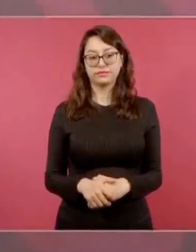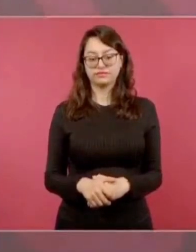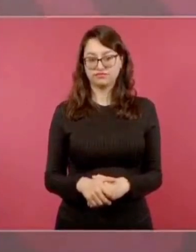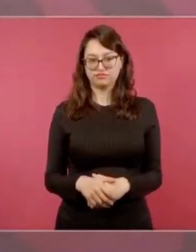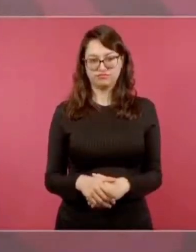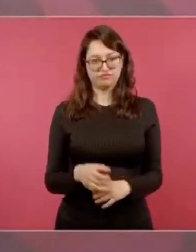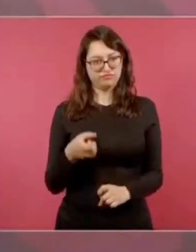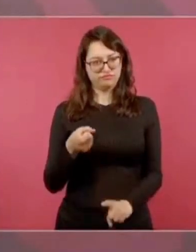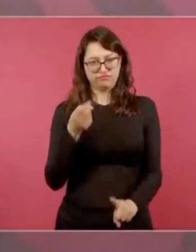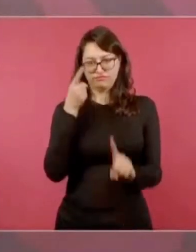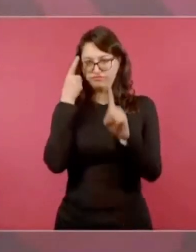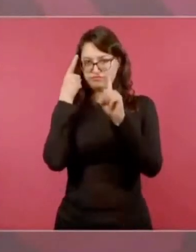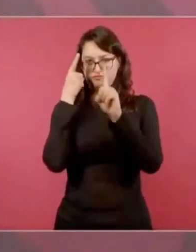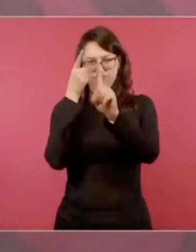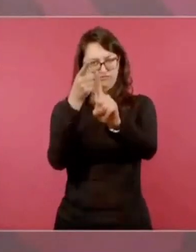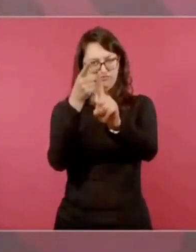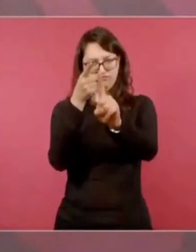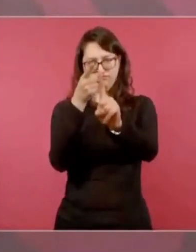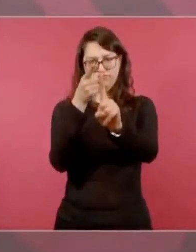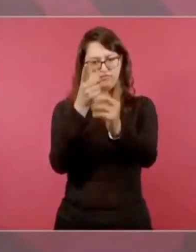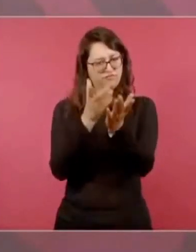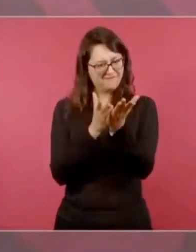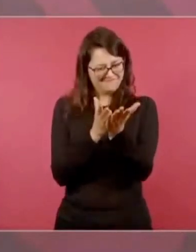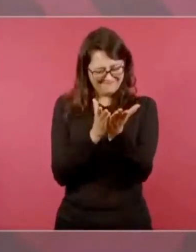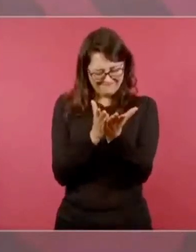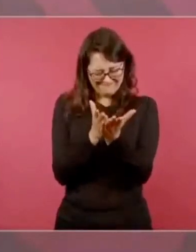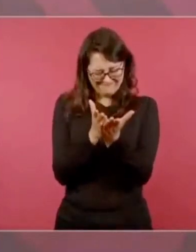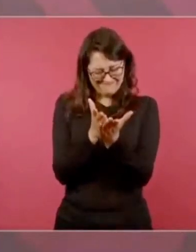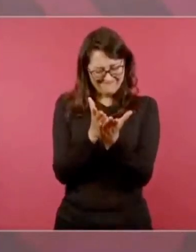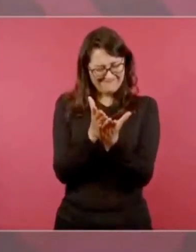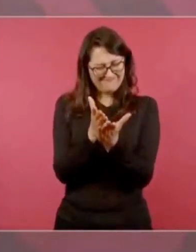anclados en nuestros principios.